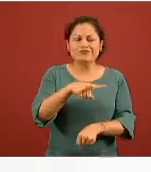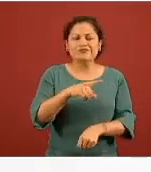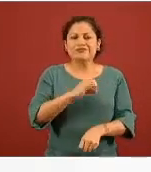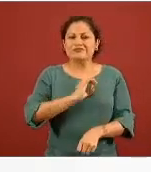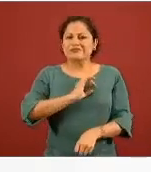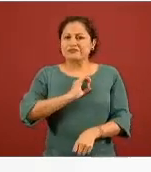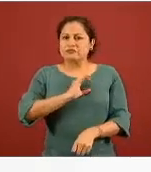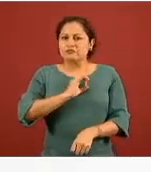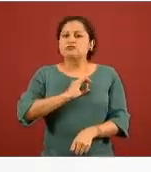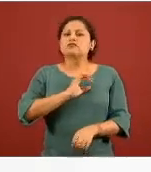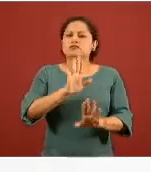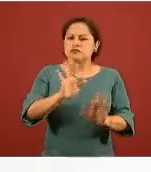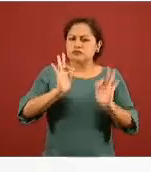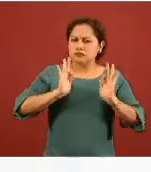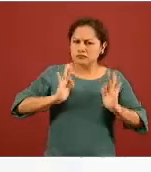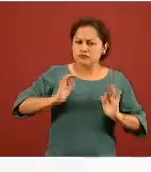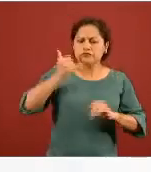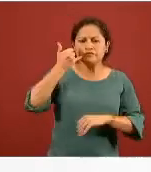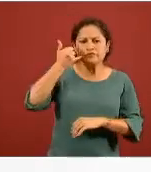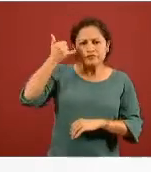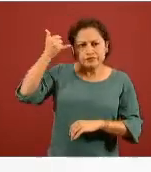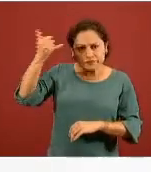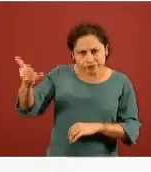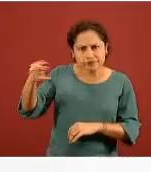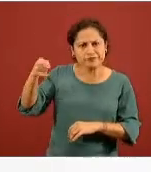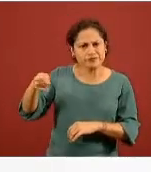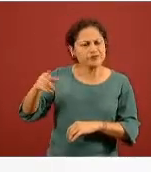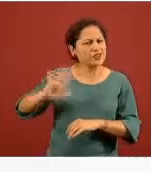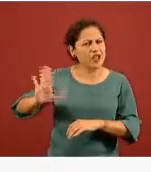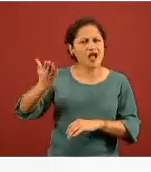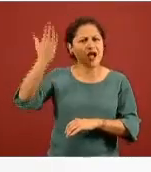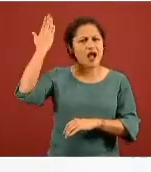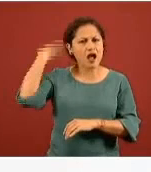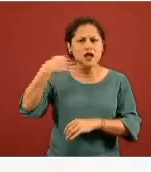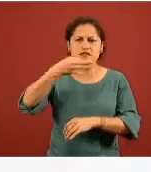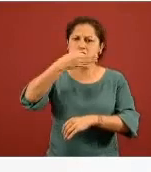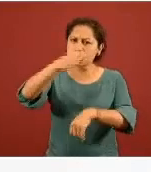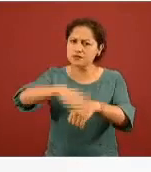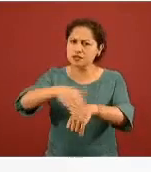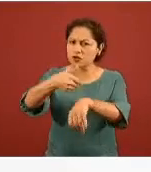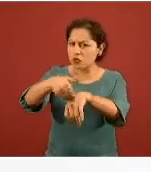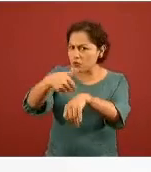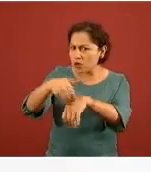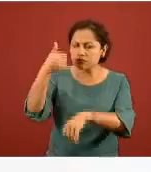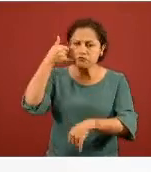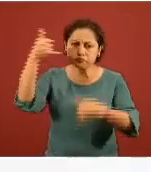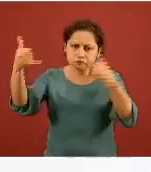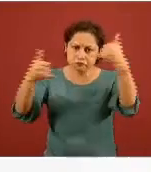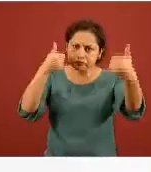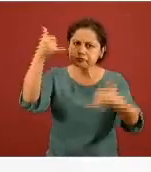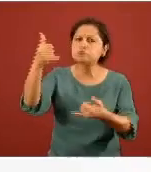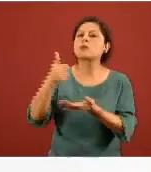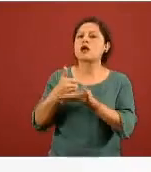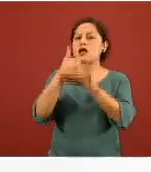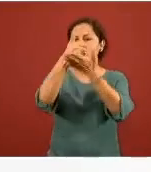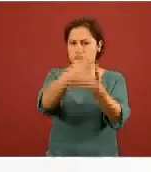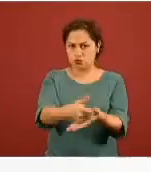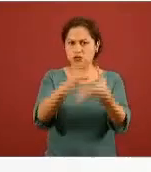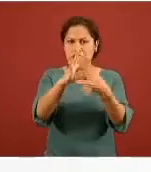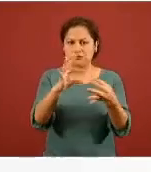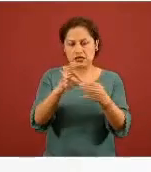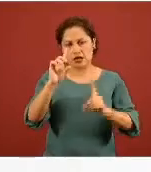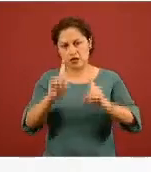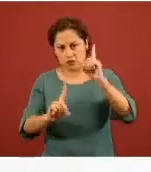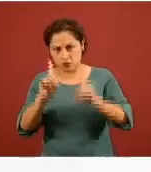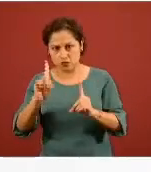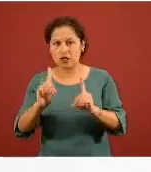ha presentado en conferencias de prensa previas y que también tiene líneas directas por cada